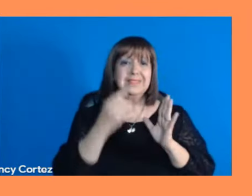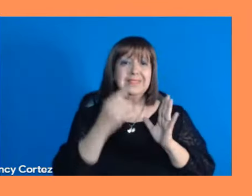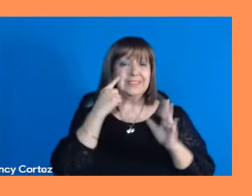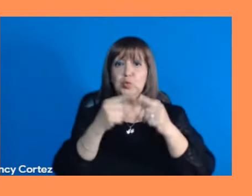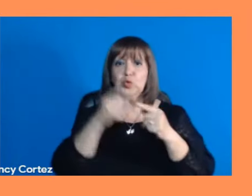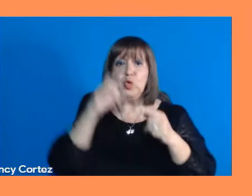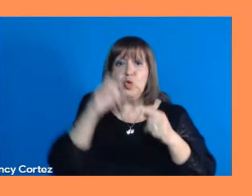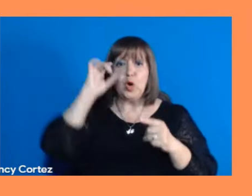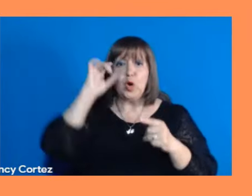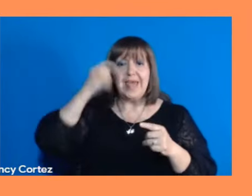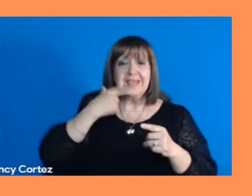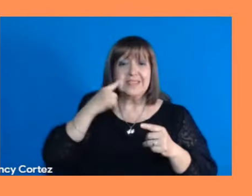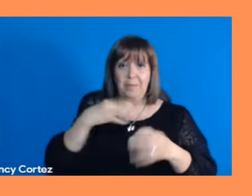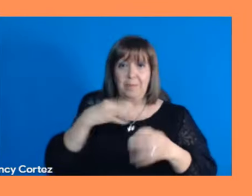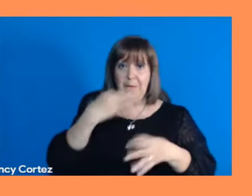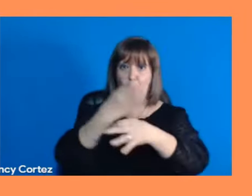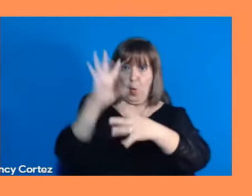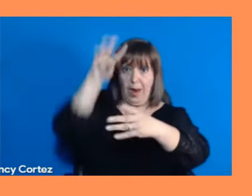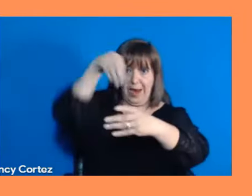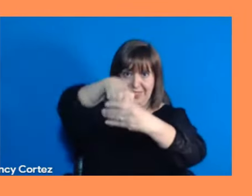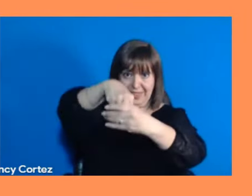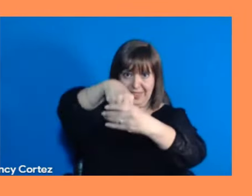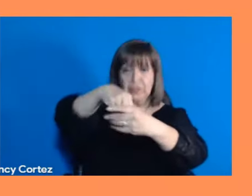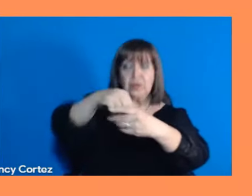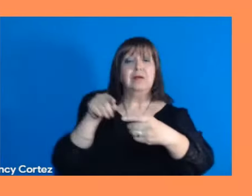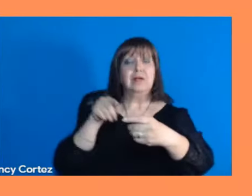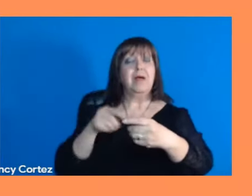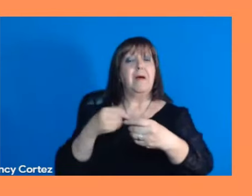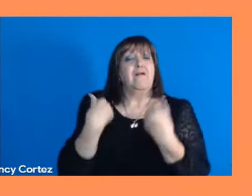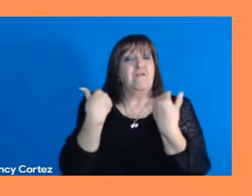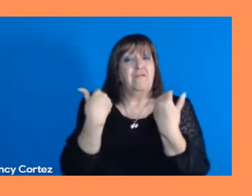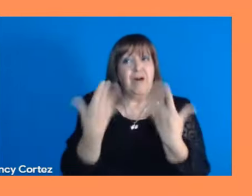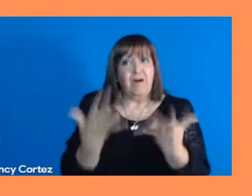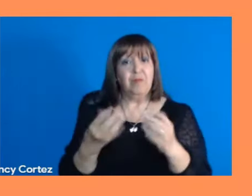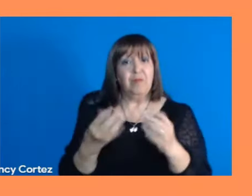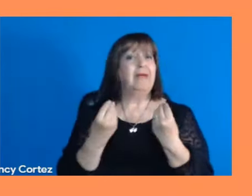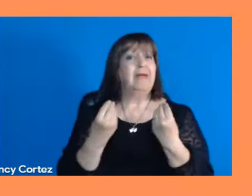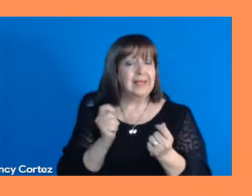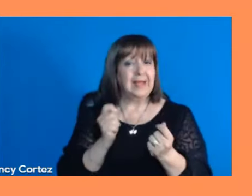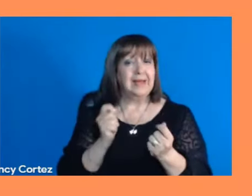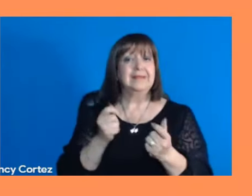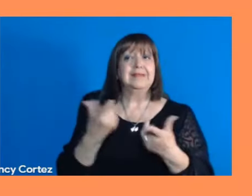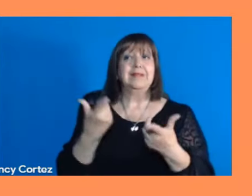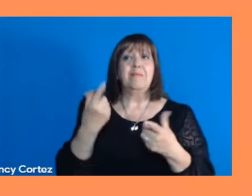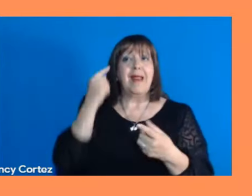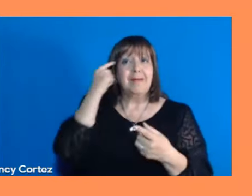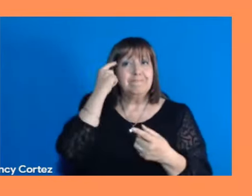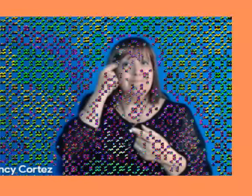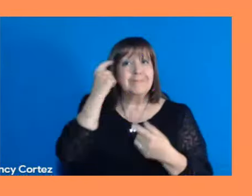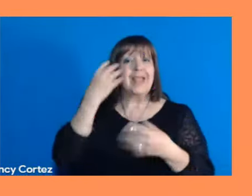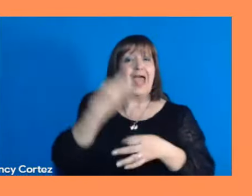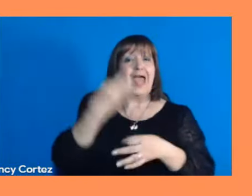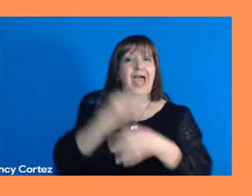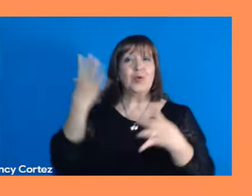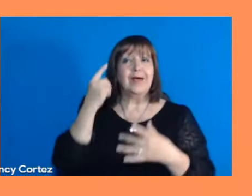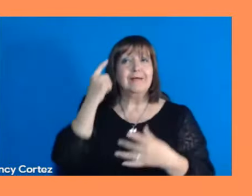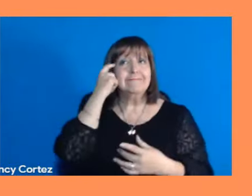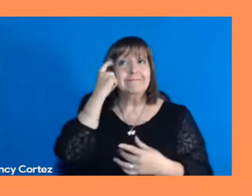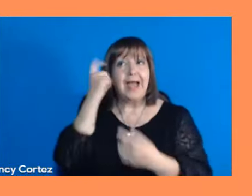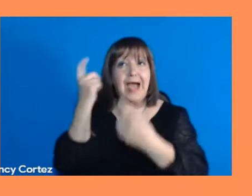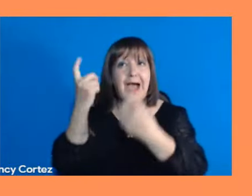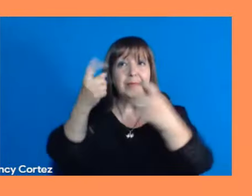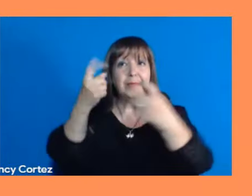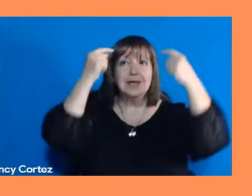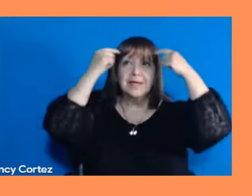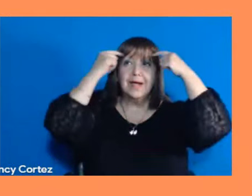influyen favorablemente en el plano cognitivo de sus estudiantes, por lo que promueven procesos de aprendizajes